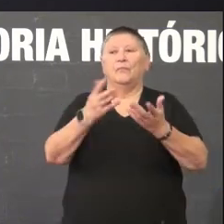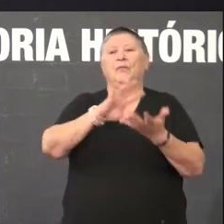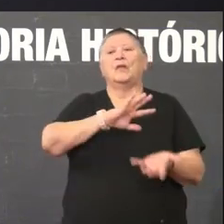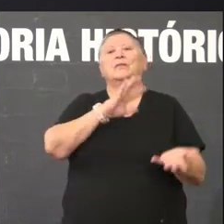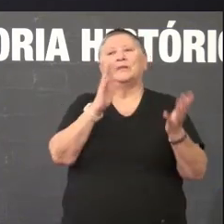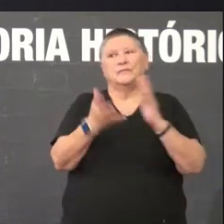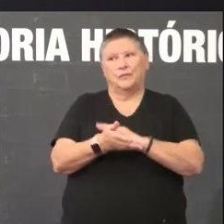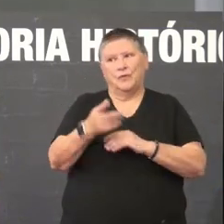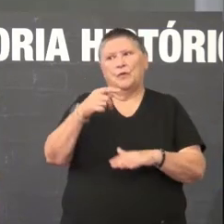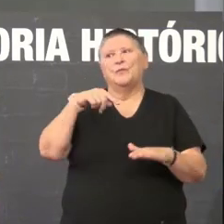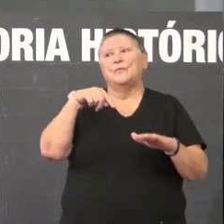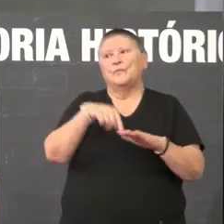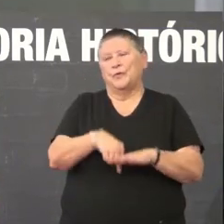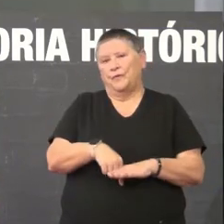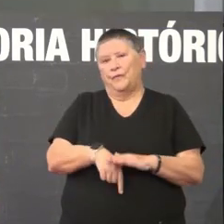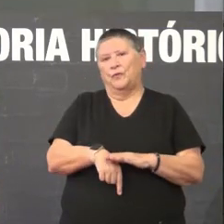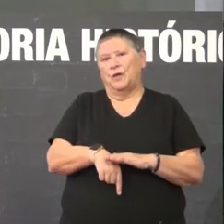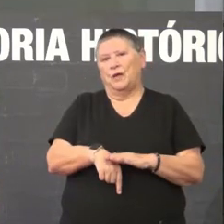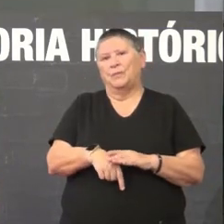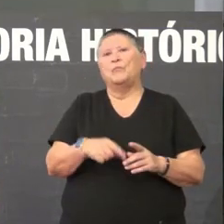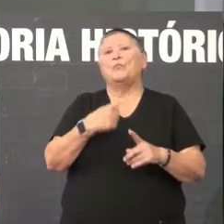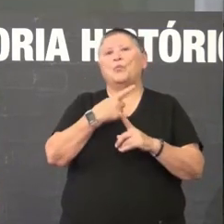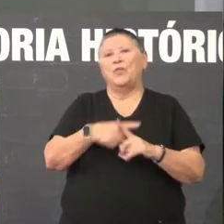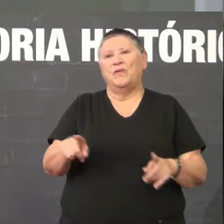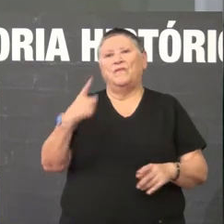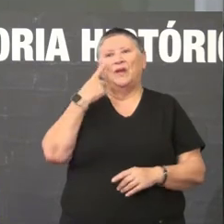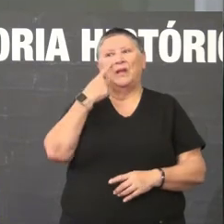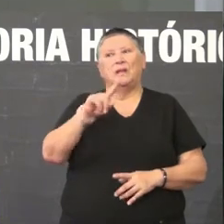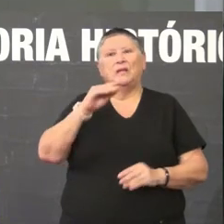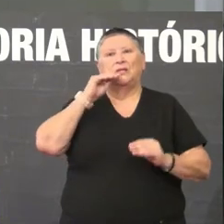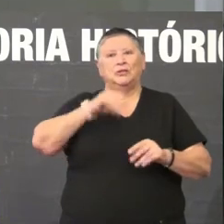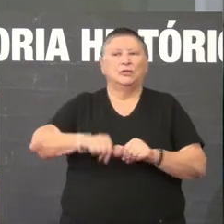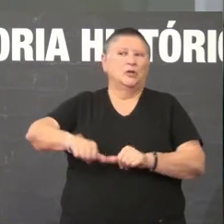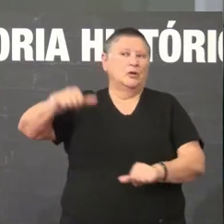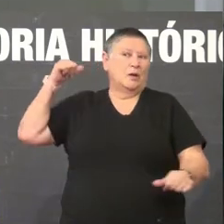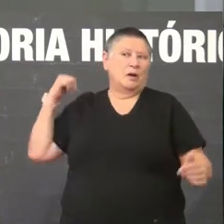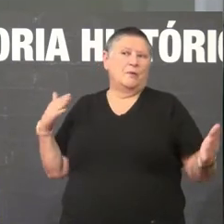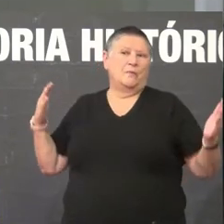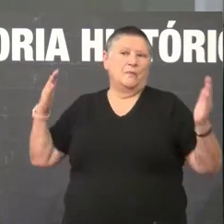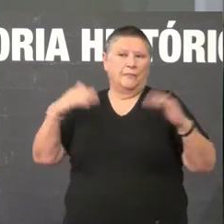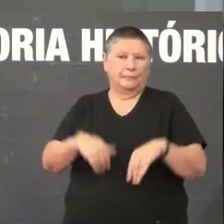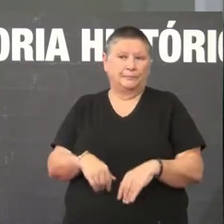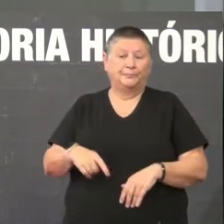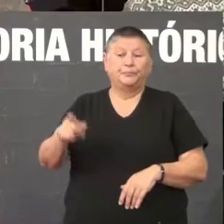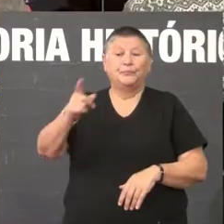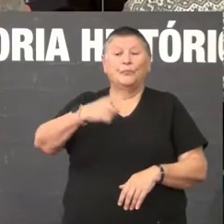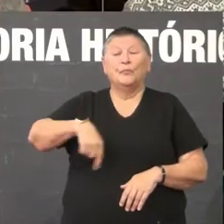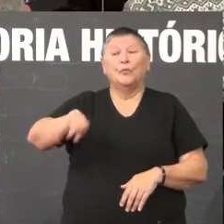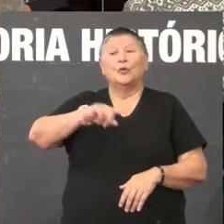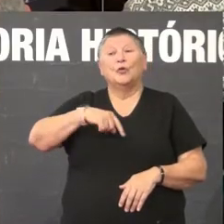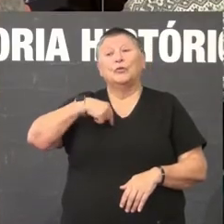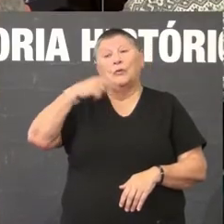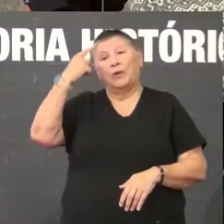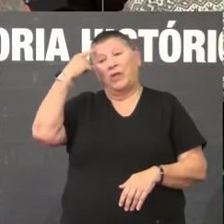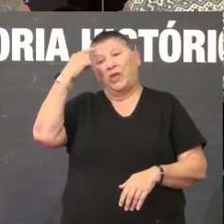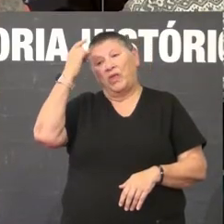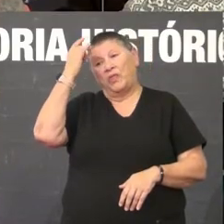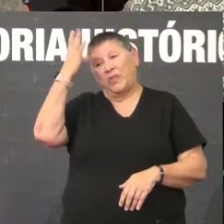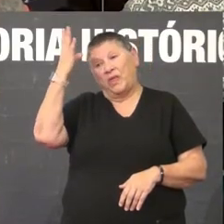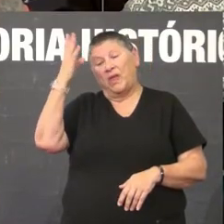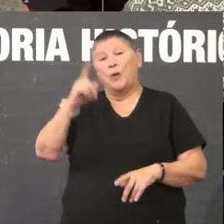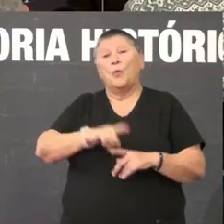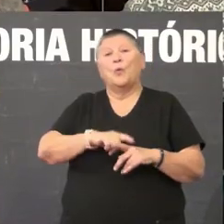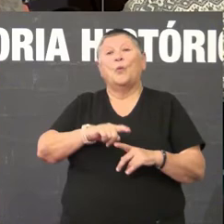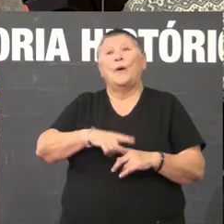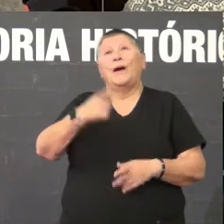profunda, diferente como no ha habido en nuestra historia. Nosotros tenemos una idea absolutamente utópica, y yo participo en parte